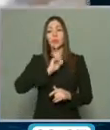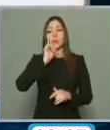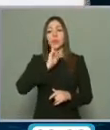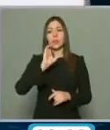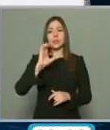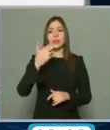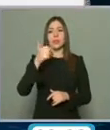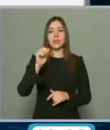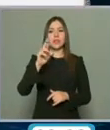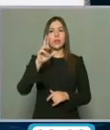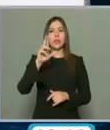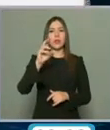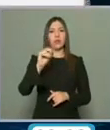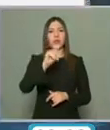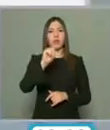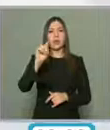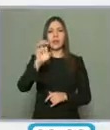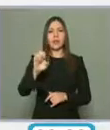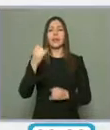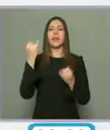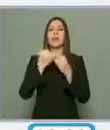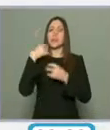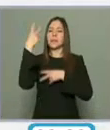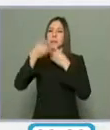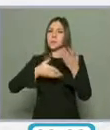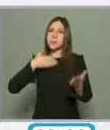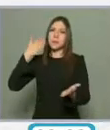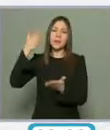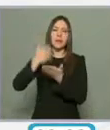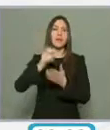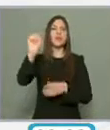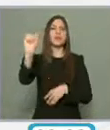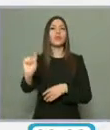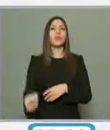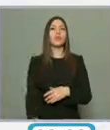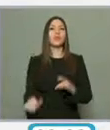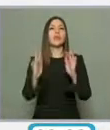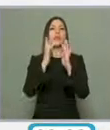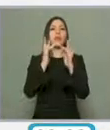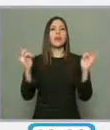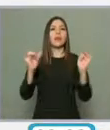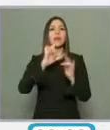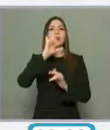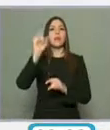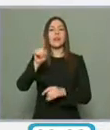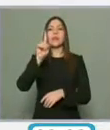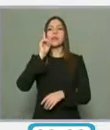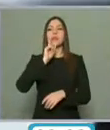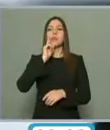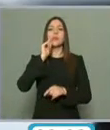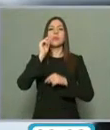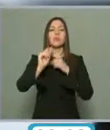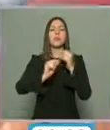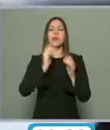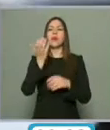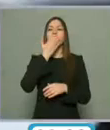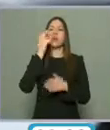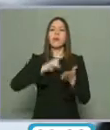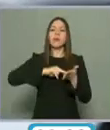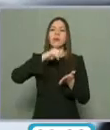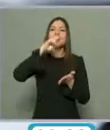estamos hablando, va para allá, entonces va al sur de Francia y se dedica a pintar de una